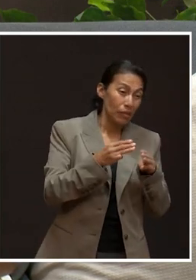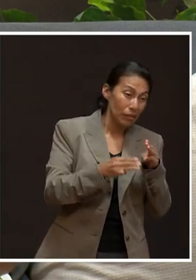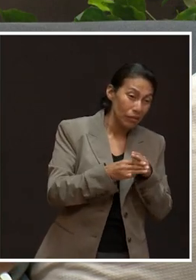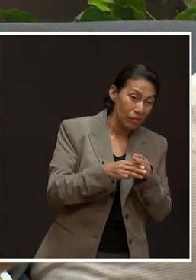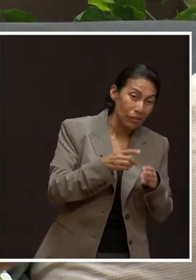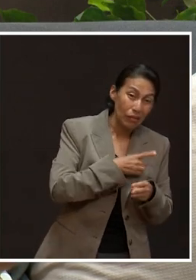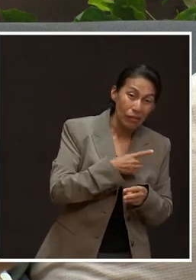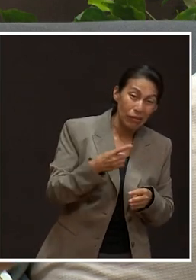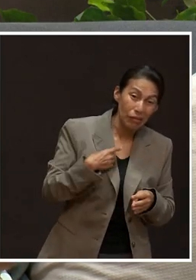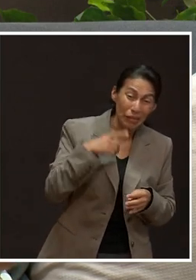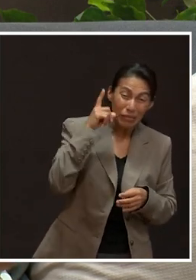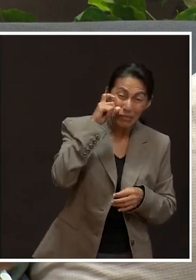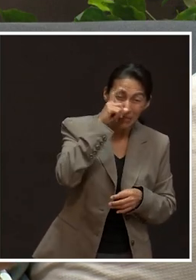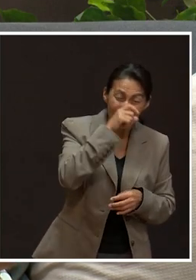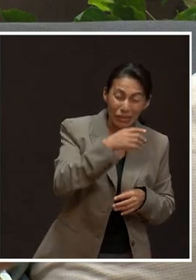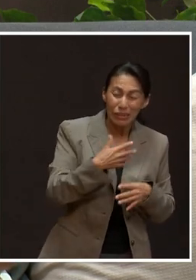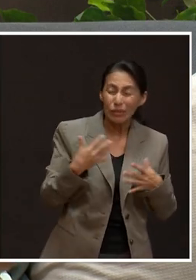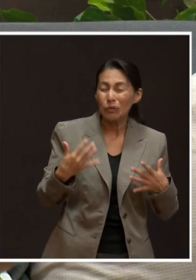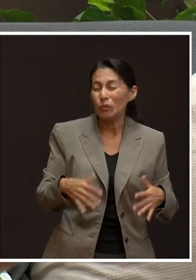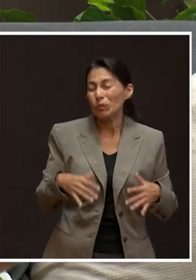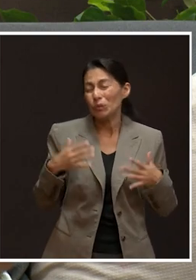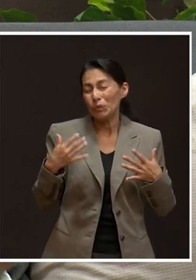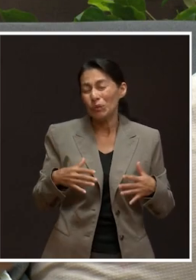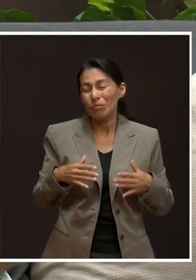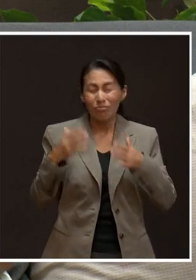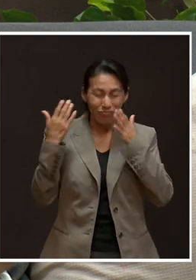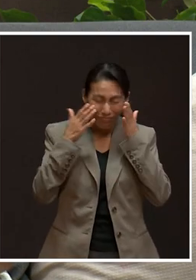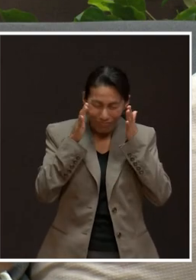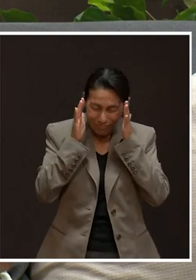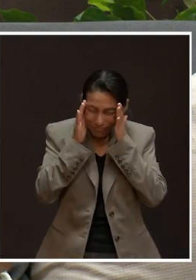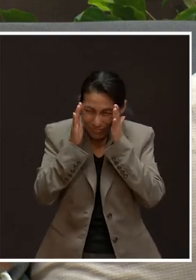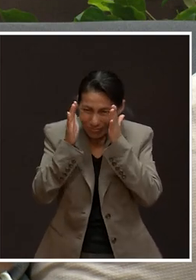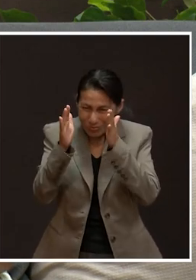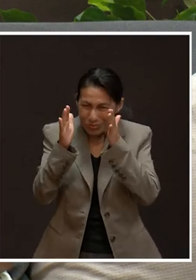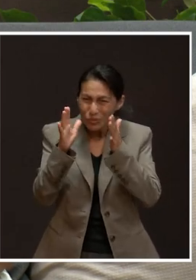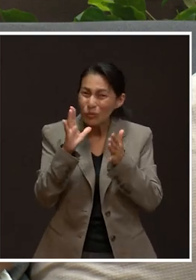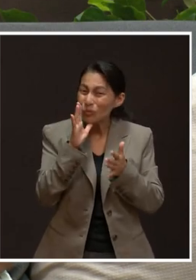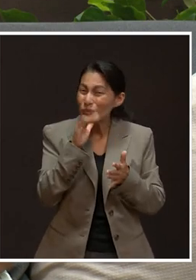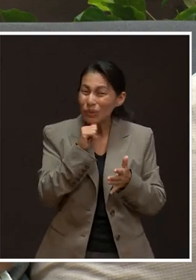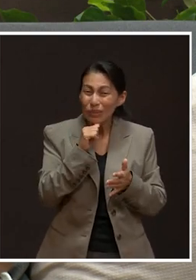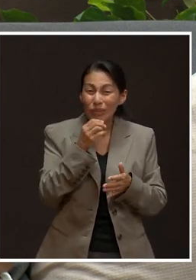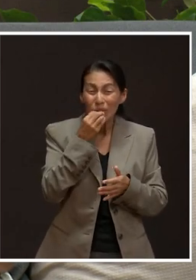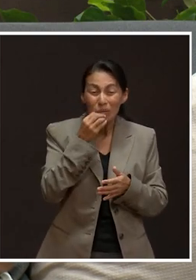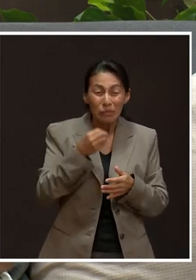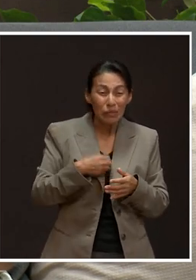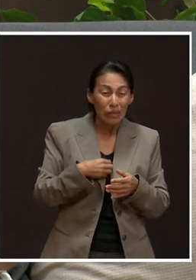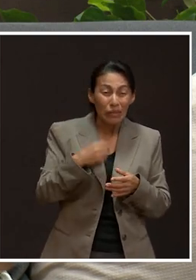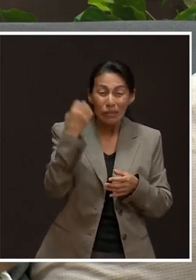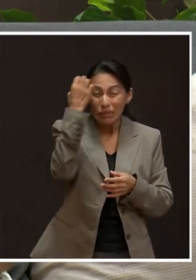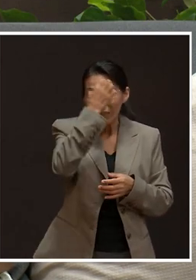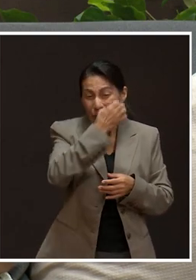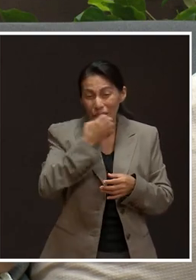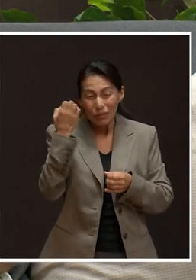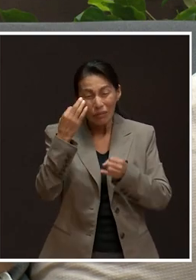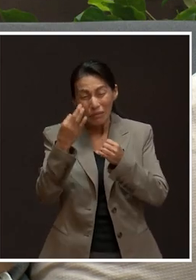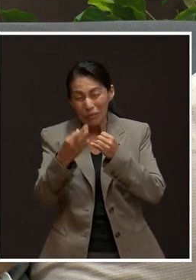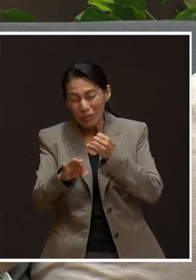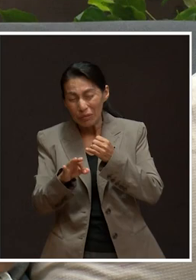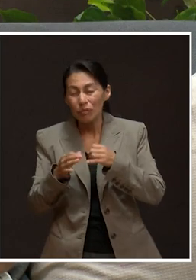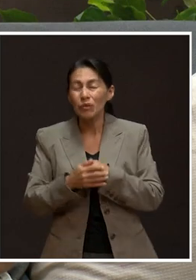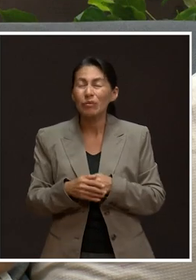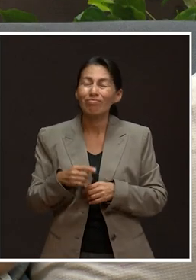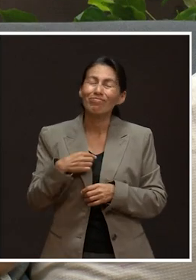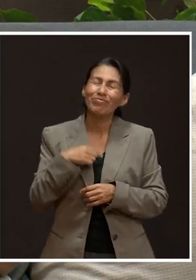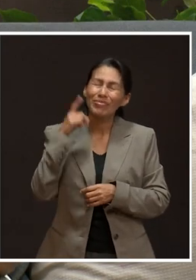hago? O sea, ¿qué hago? Entonces, no me podía concentrar porque eran en los finales. Y yo le decía al